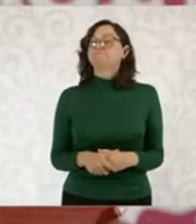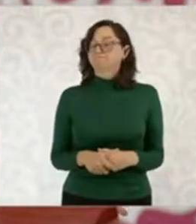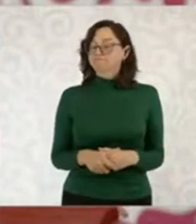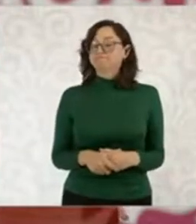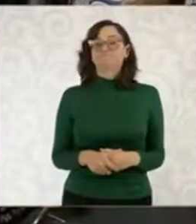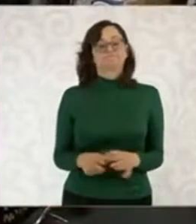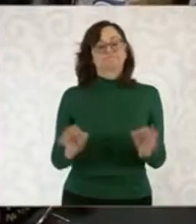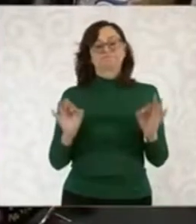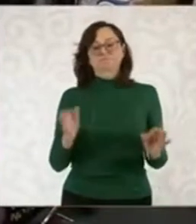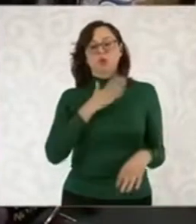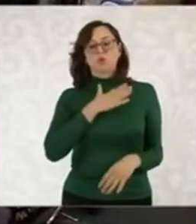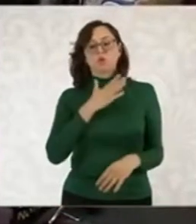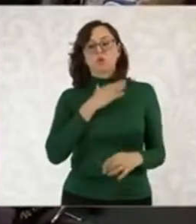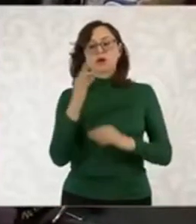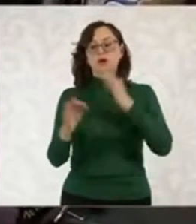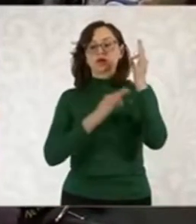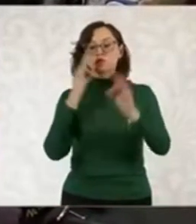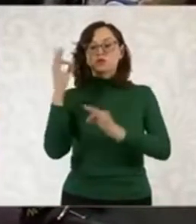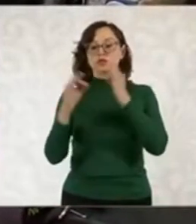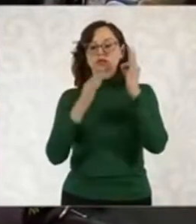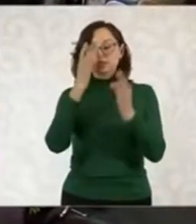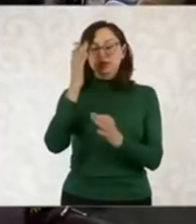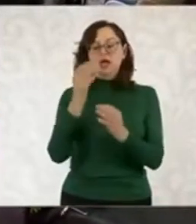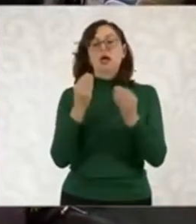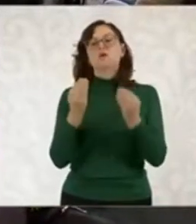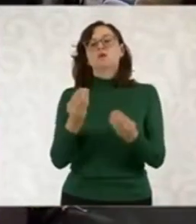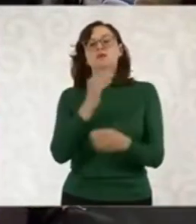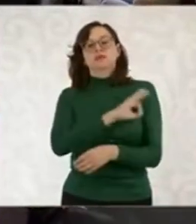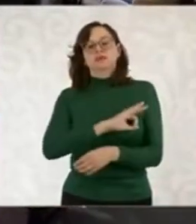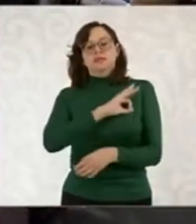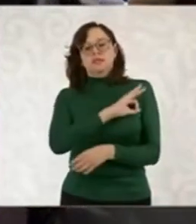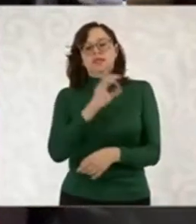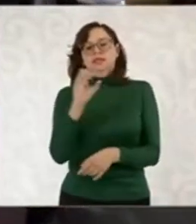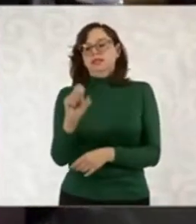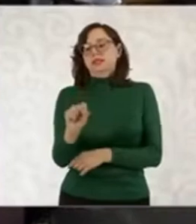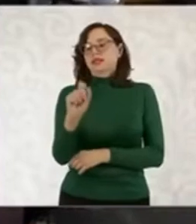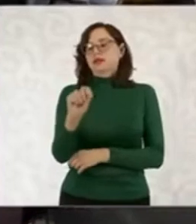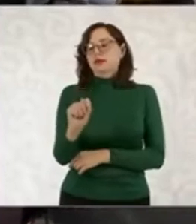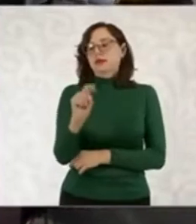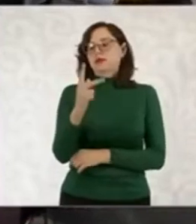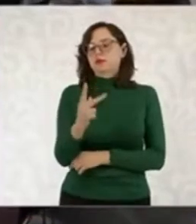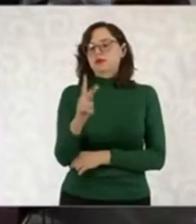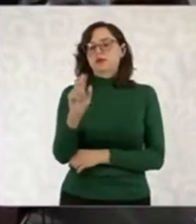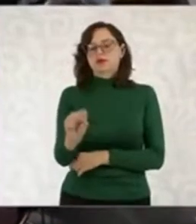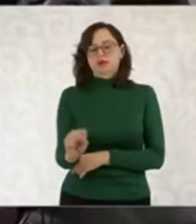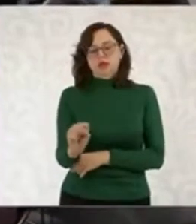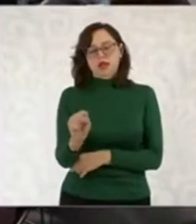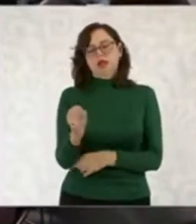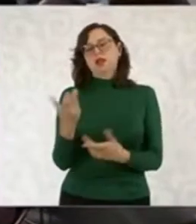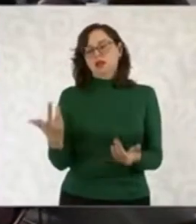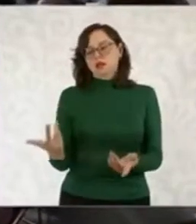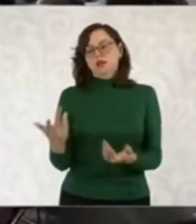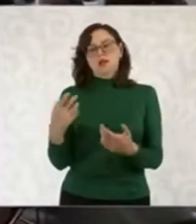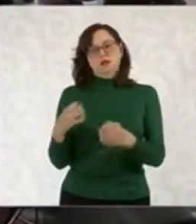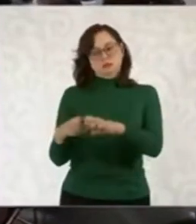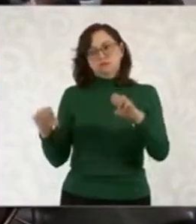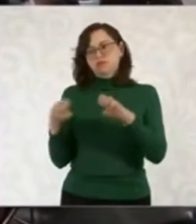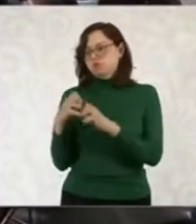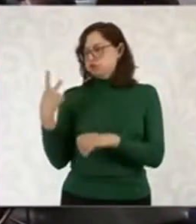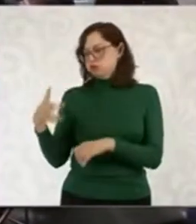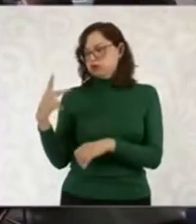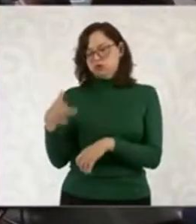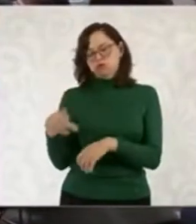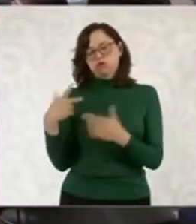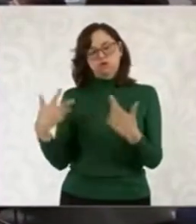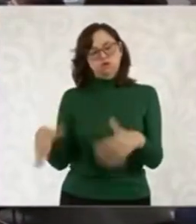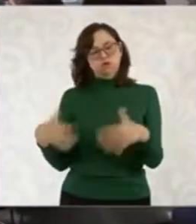bueno y felicito aquí pues a la Secretaría del Trabajo, a Marat y a todo su equipo y a Zoe,